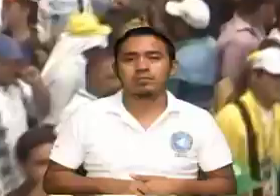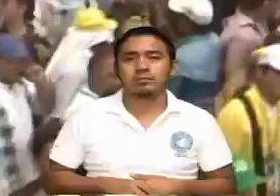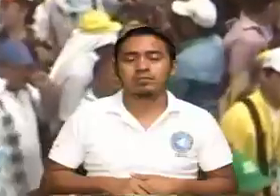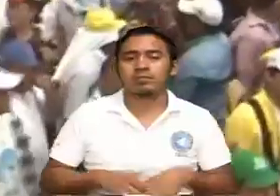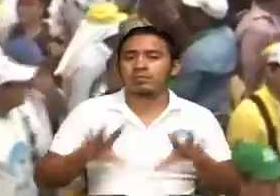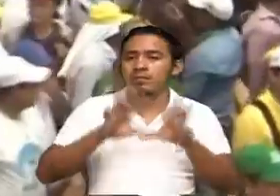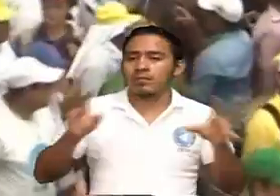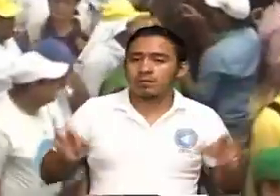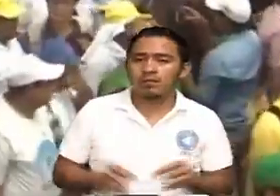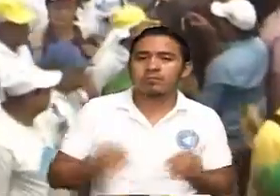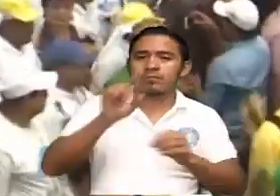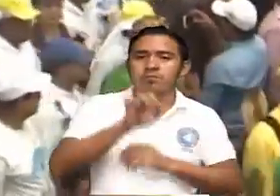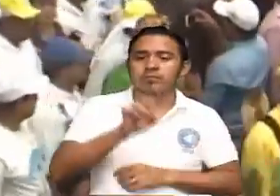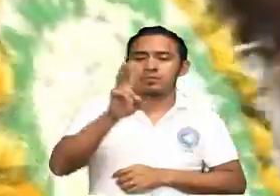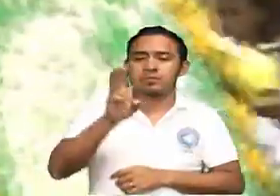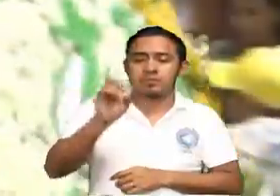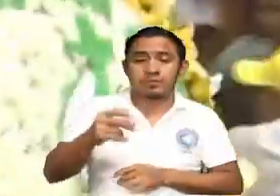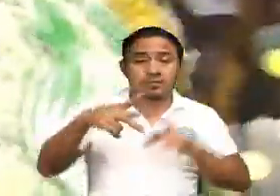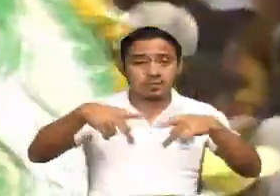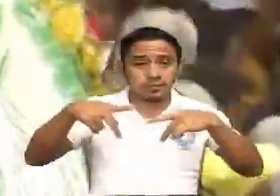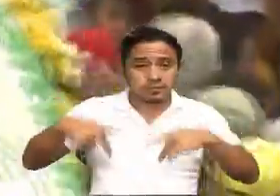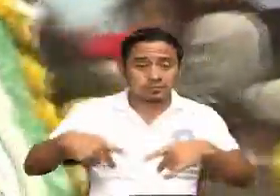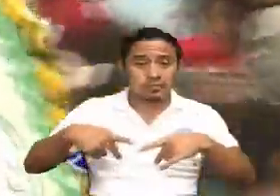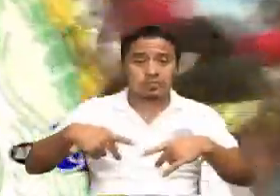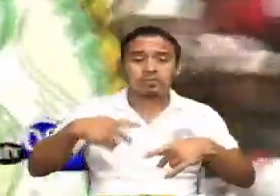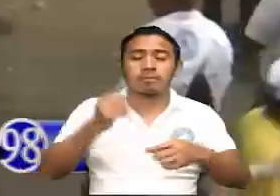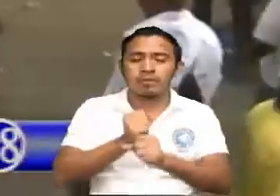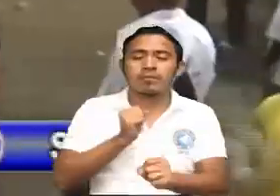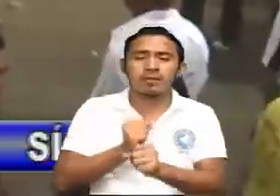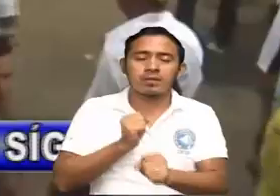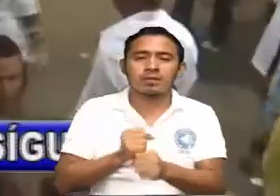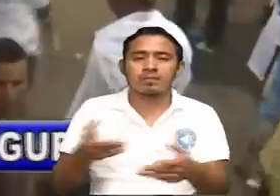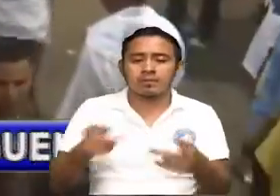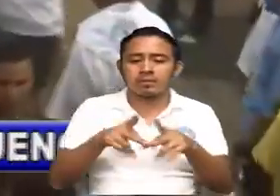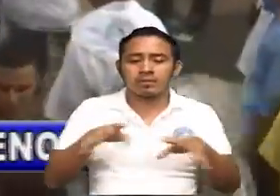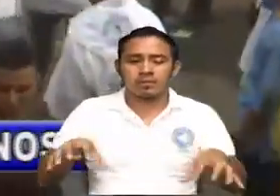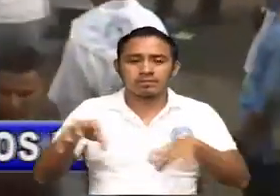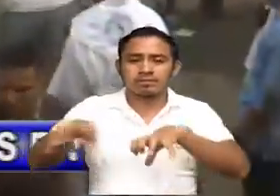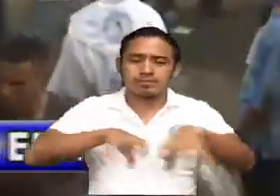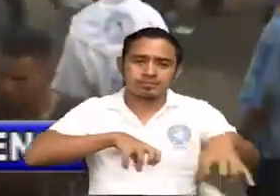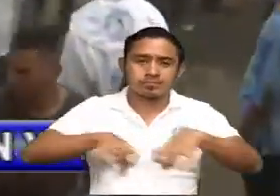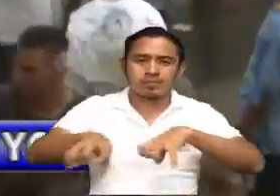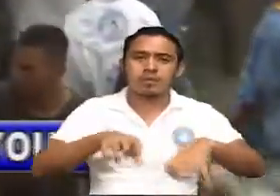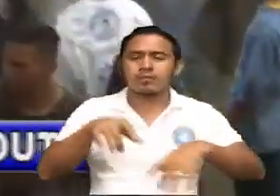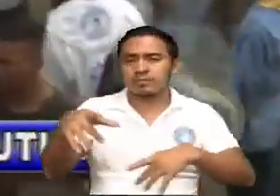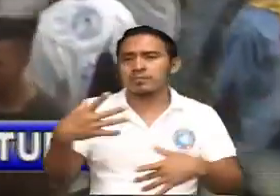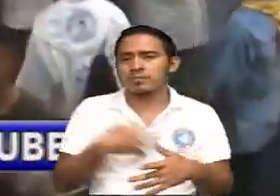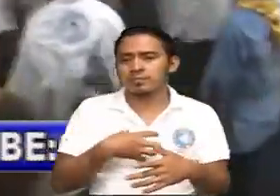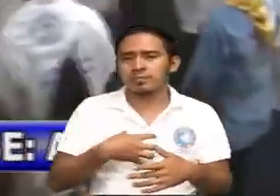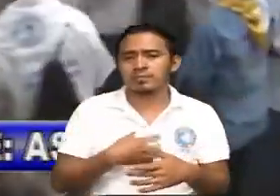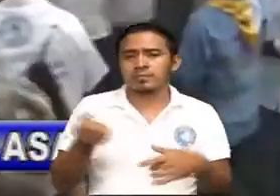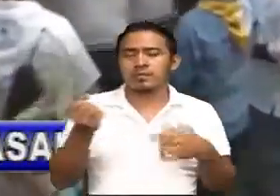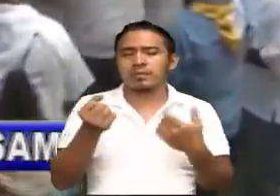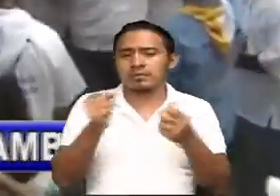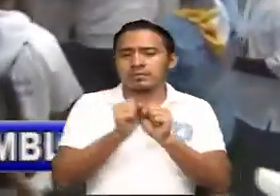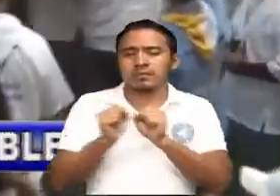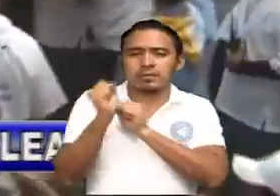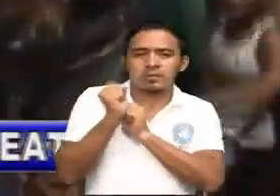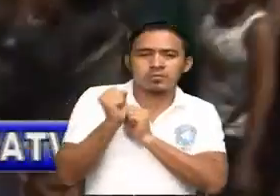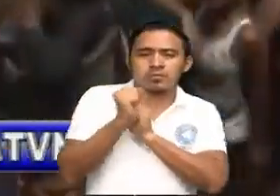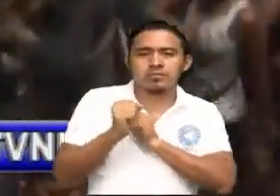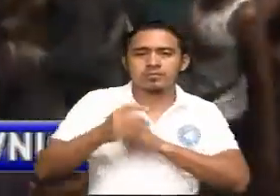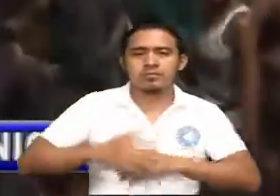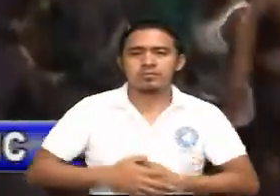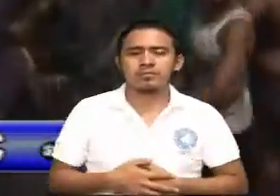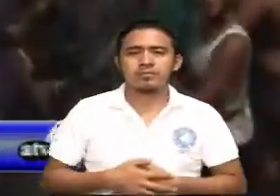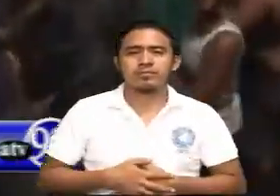Un total de 120 efectivos participarán en el plan operativo de las fiestas patronales de Santo Domingo de Guzmán de la Cruz Roja